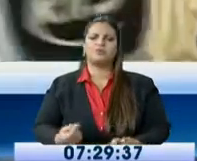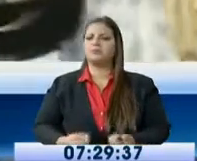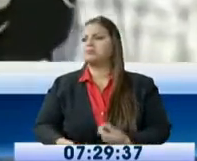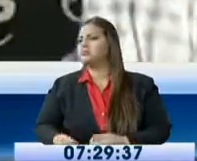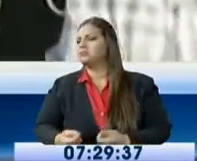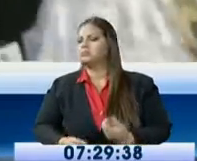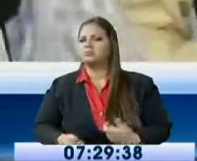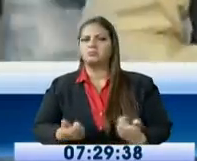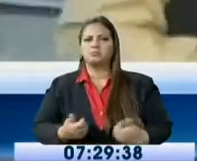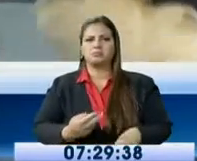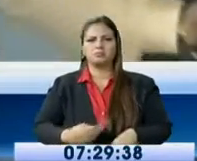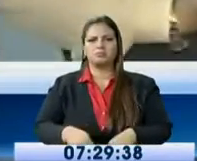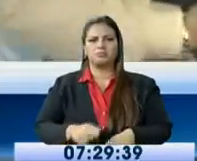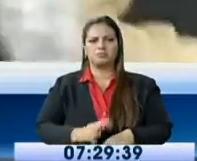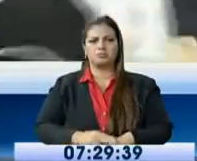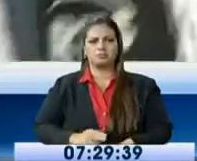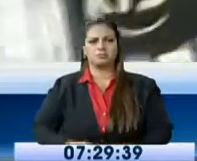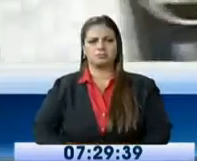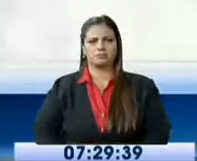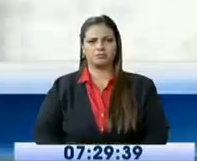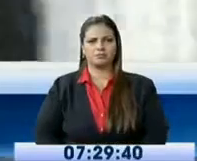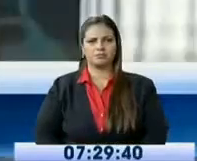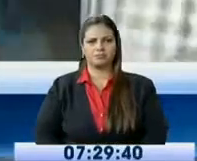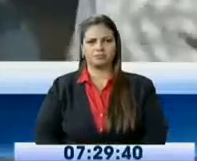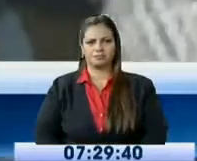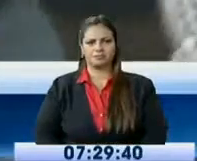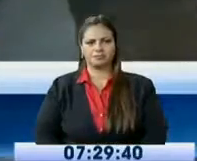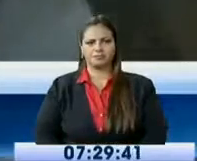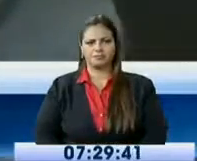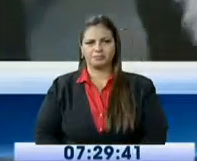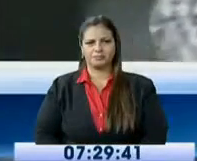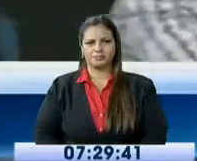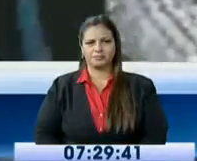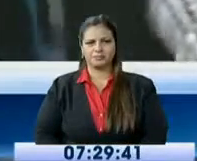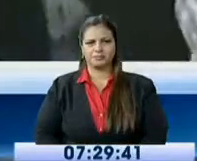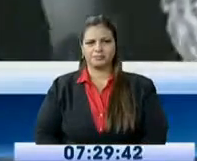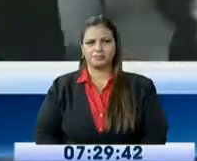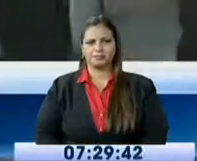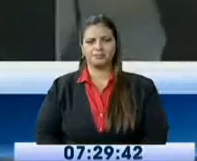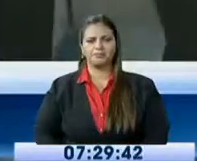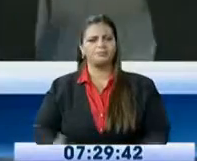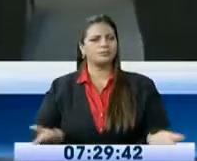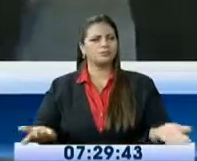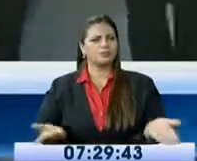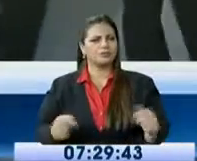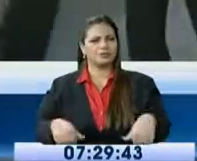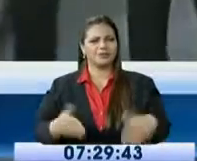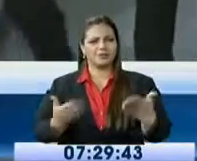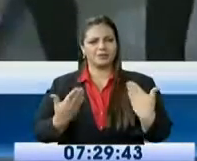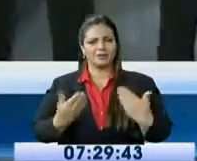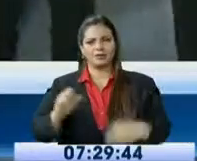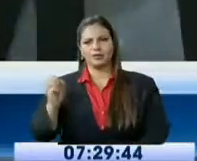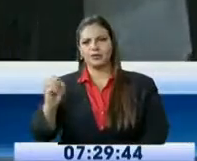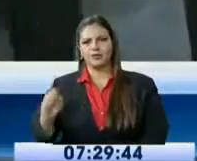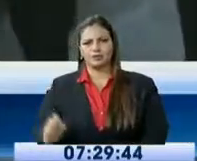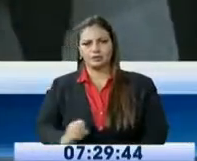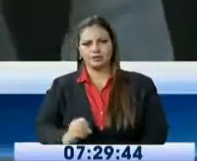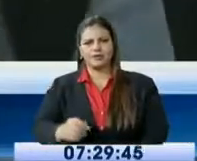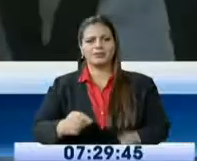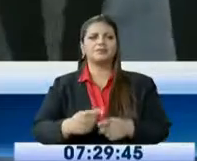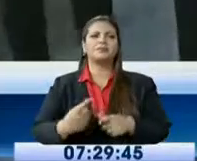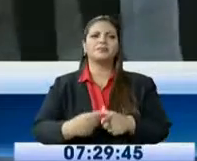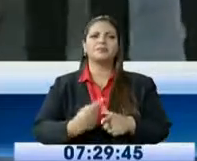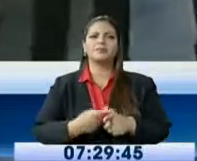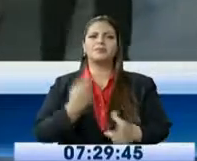señor intendente. Recordamos, amigos, estamos en el mercado Garay, ubicado en el suroeste de Guayaquil. La intendencia del Guayas realiza